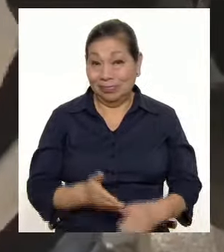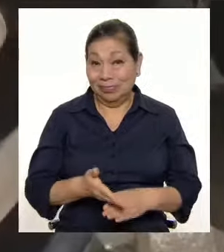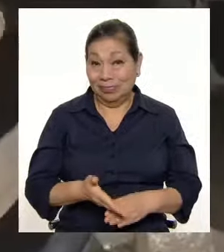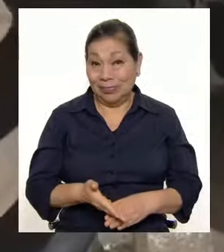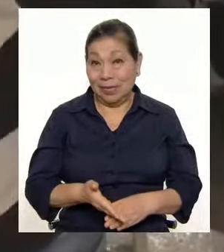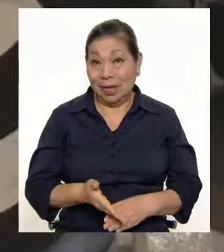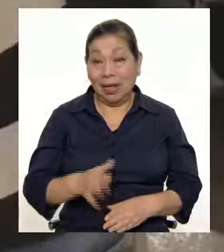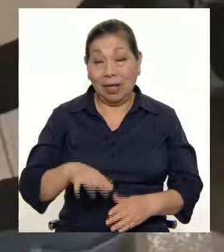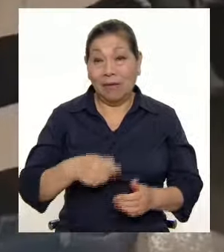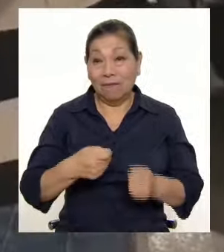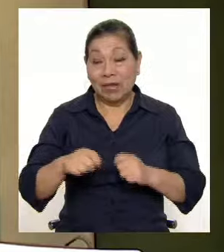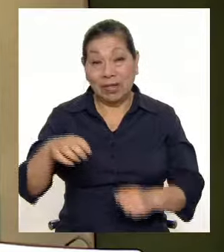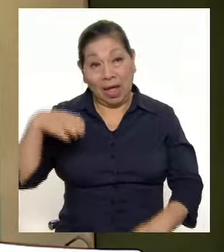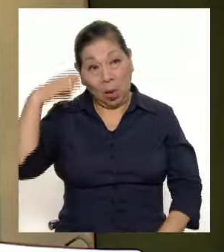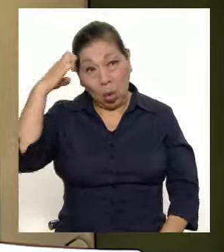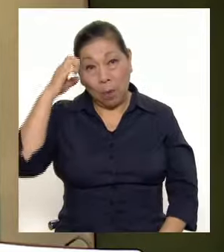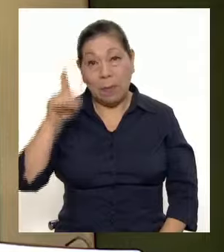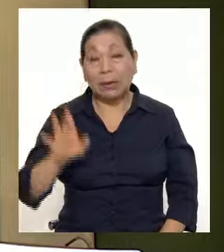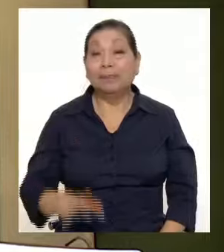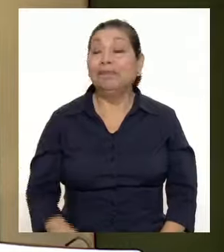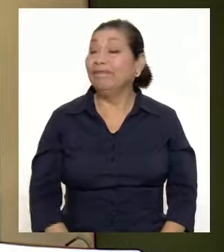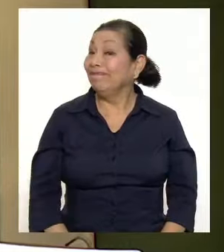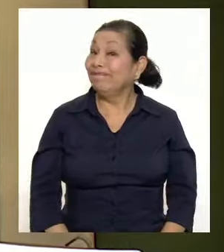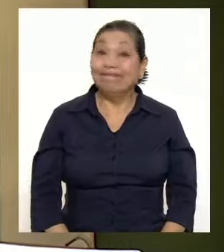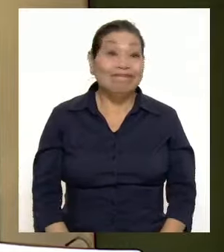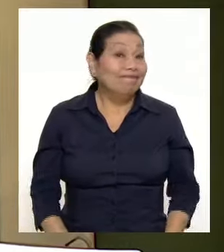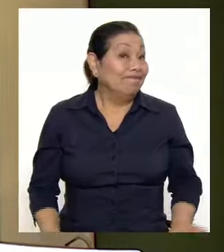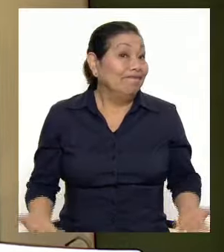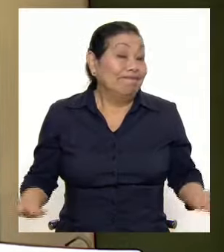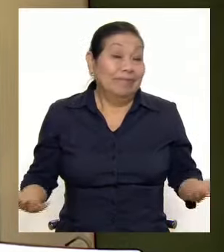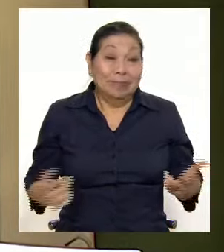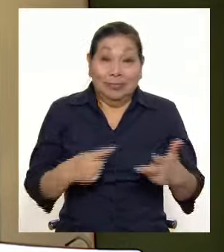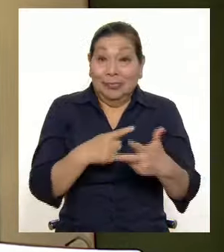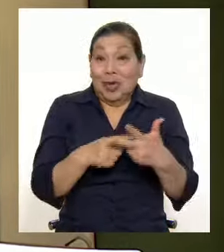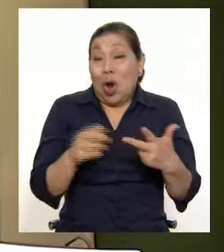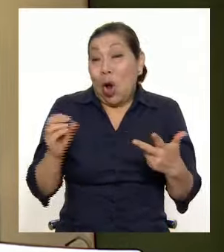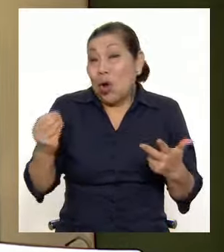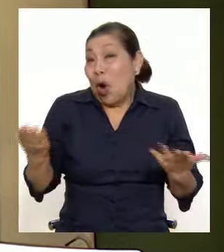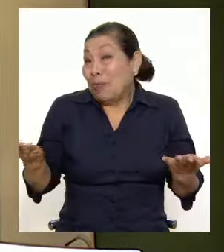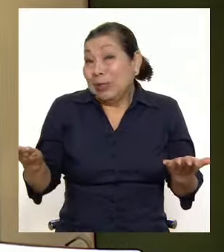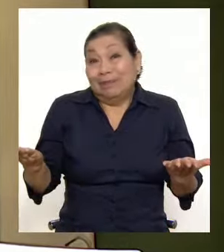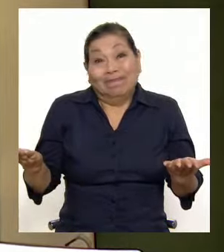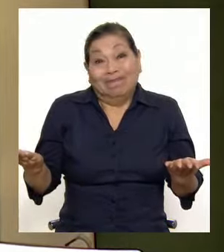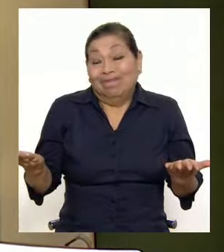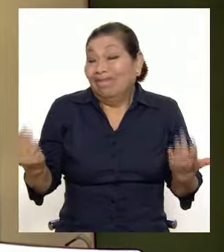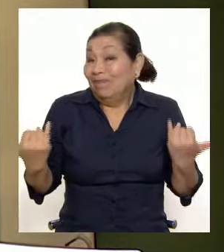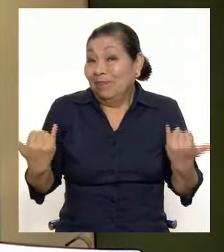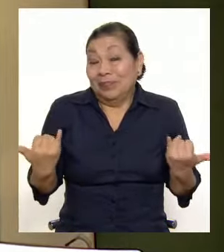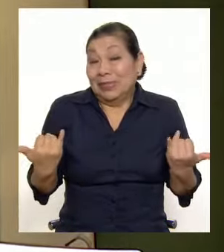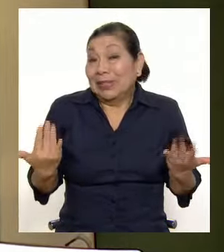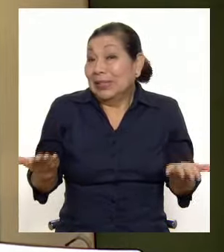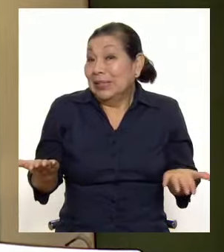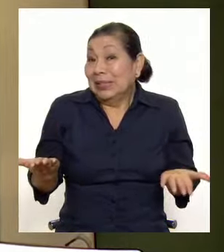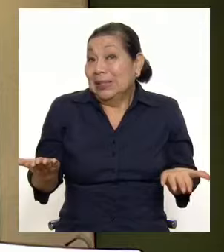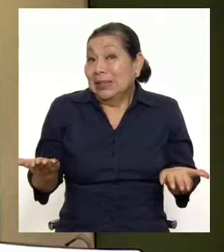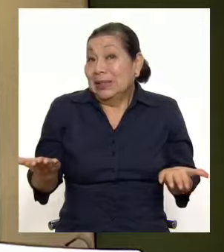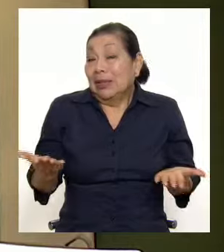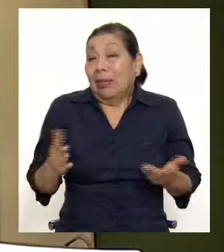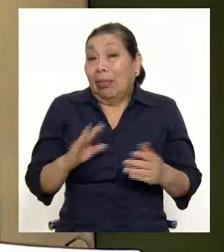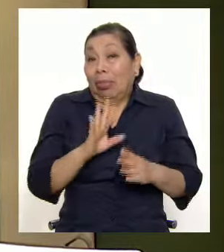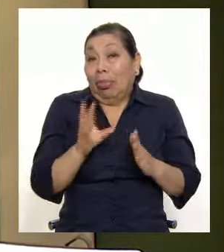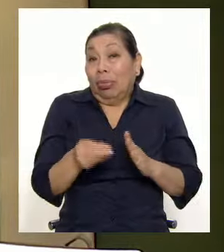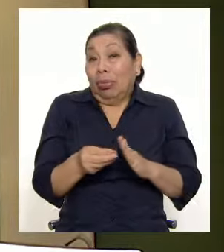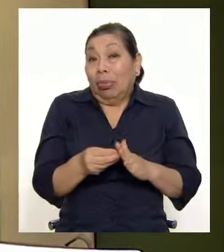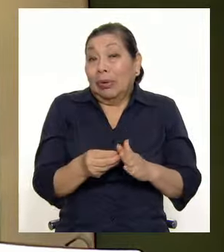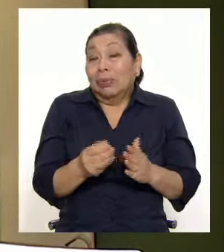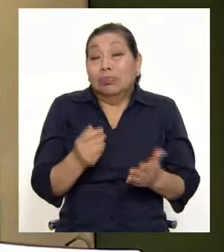continente europeo. Una mala decisión los lleva a estos jovencitos ahora a responder a la justicia y de seguro por la flagrancia y